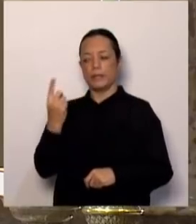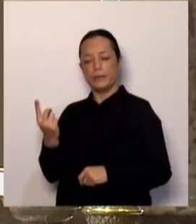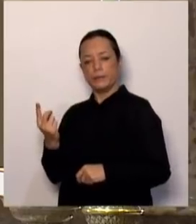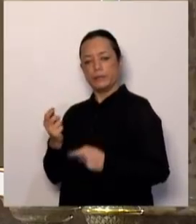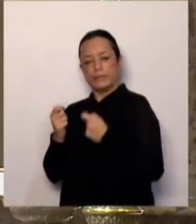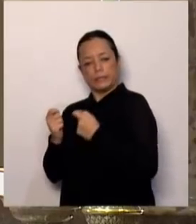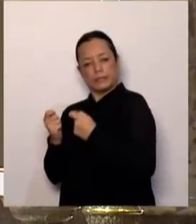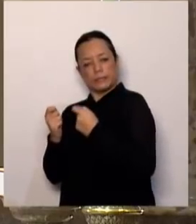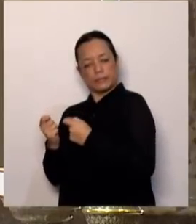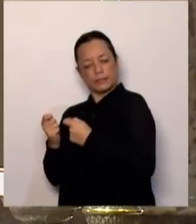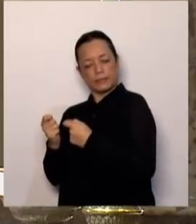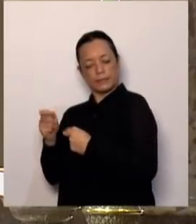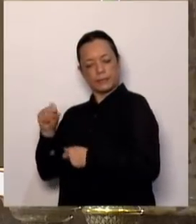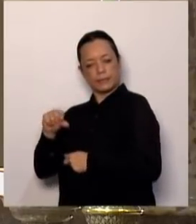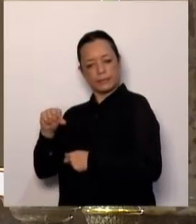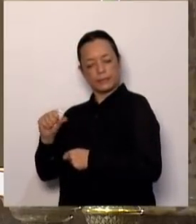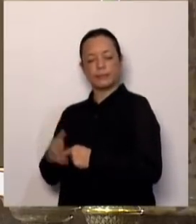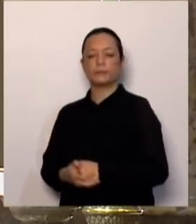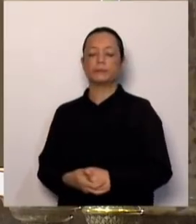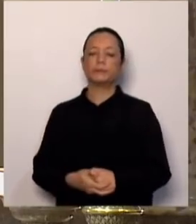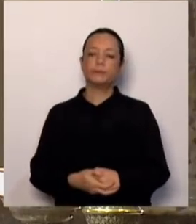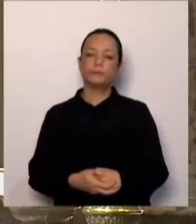y malintencionada que le hacen.